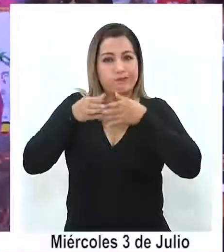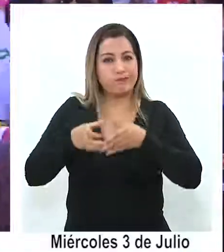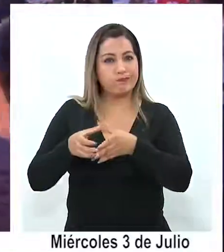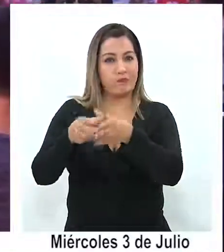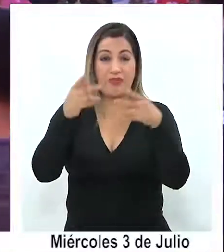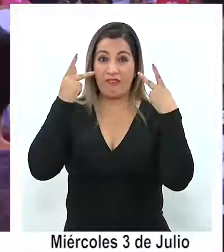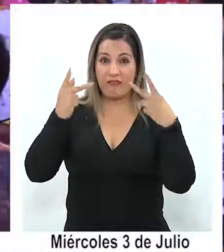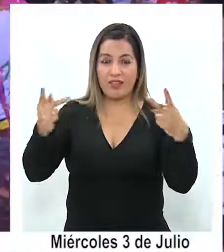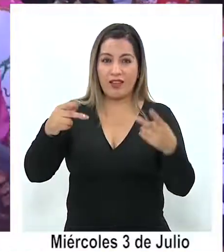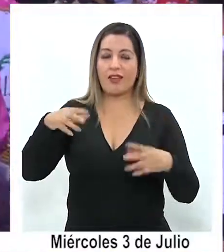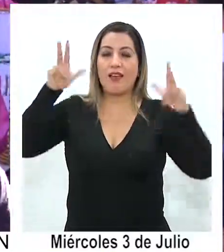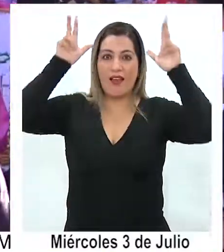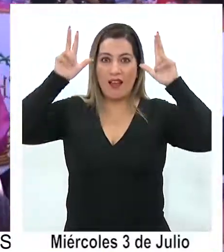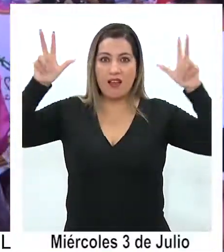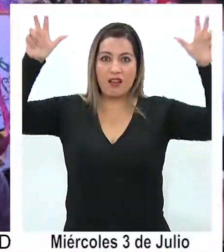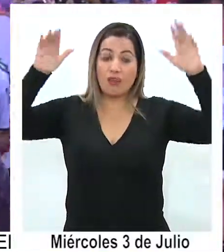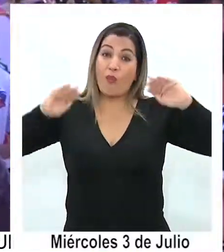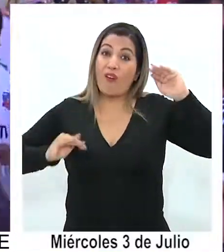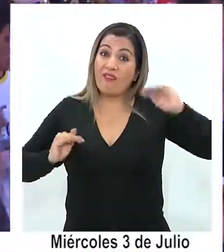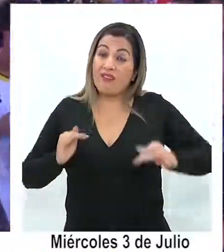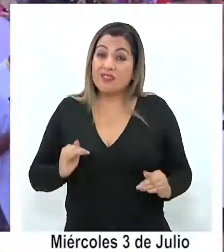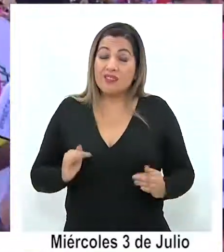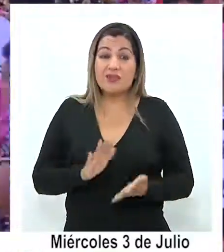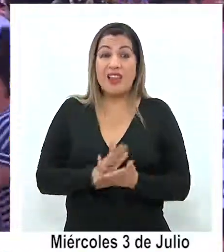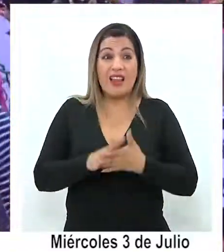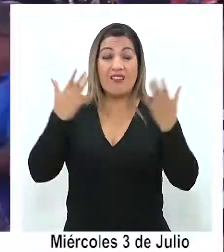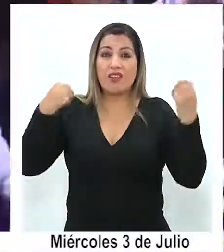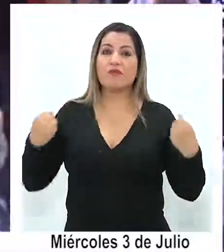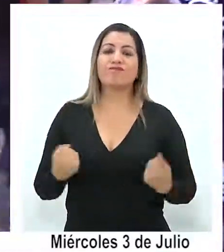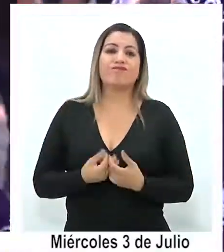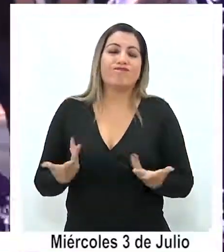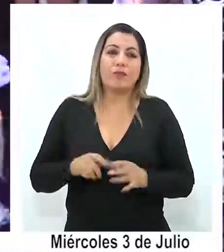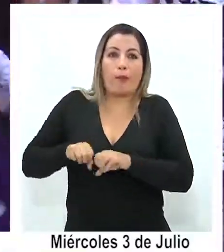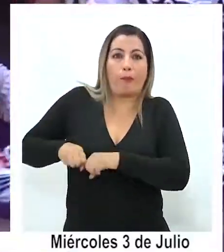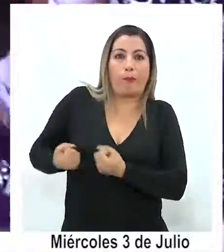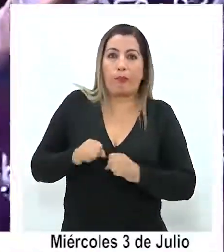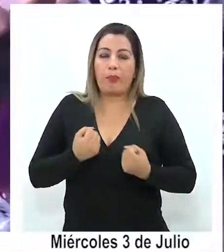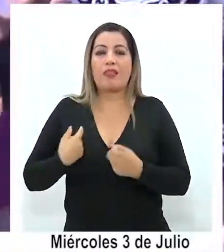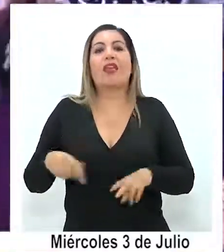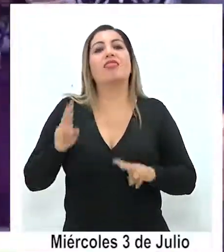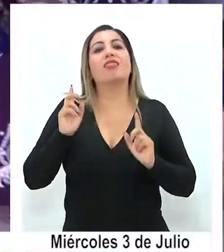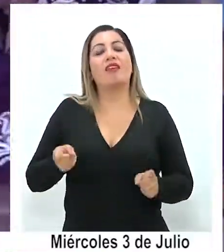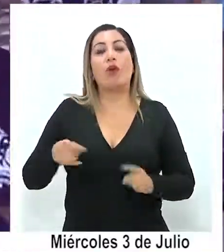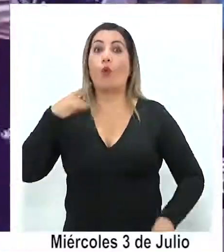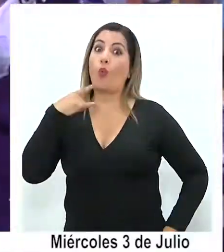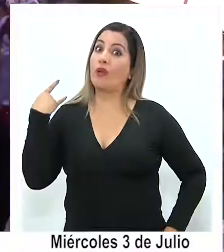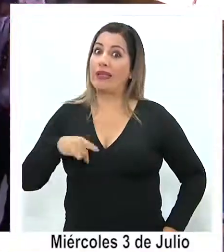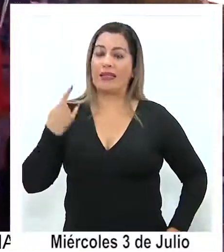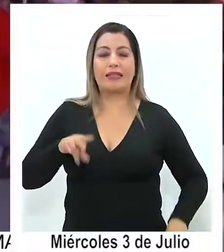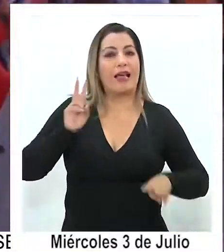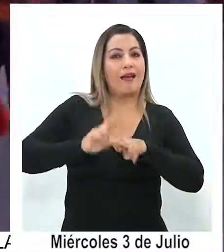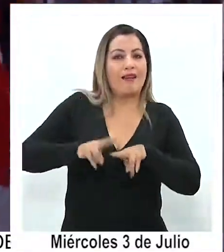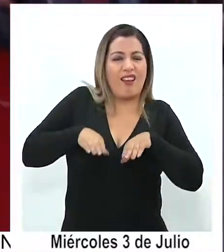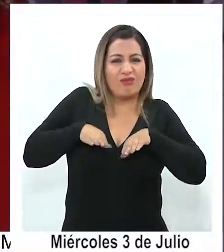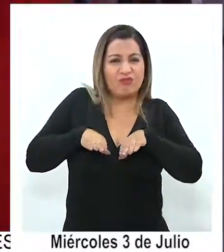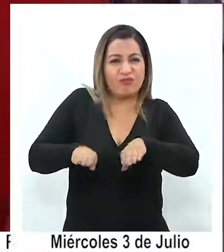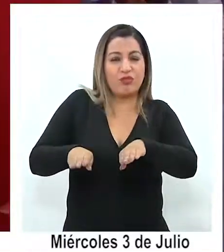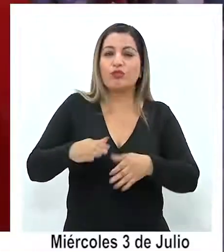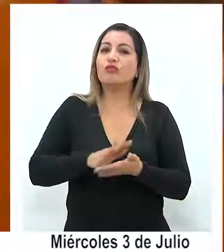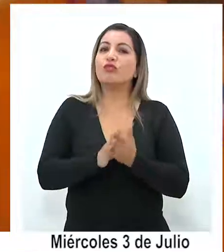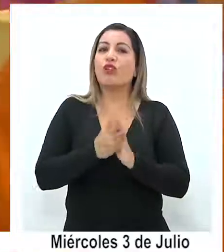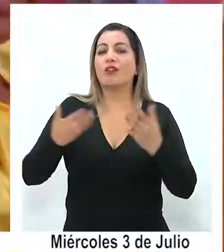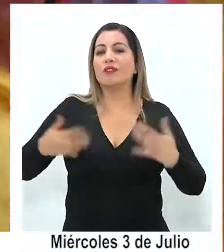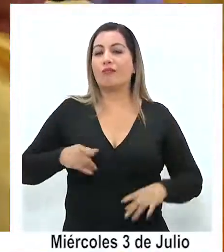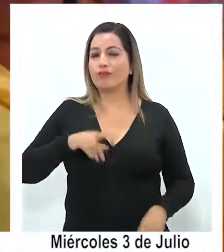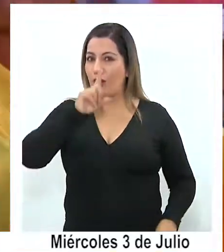Sin embargo, durante las fiestas ocurren accidentes con los trajes que obligan a hacer reparaciones de urgencia. Todo sea por mantener